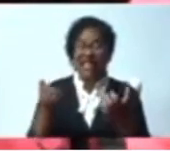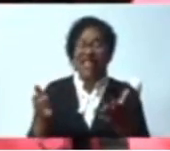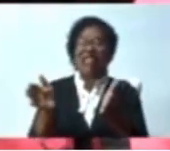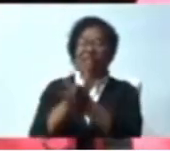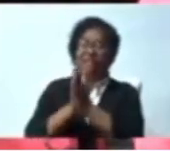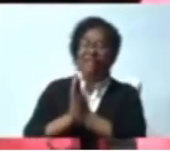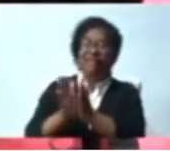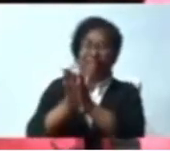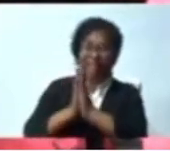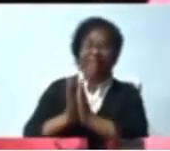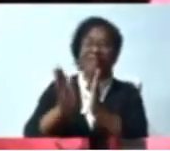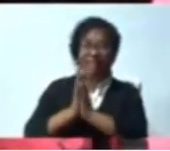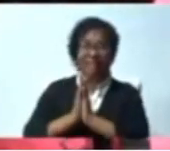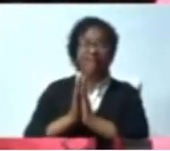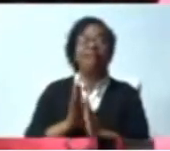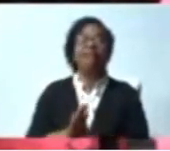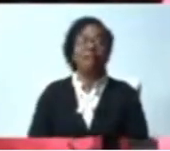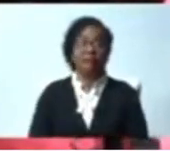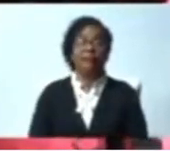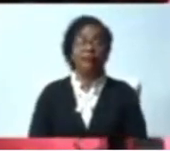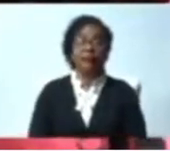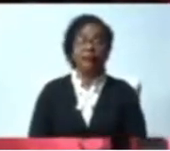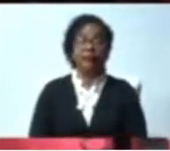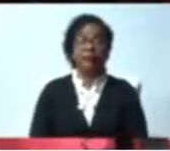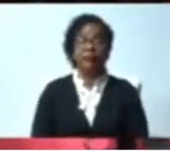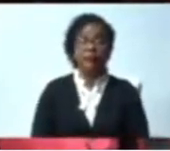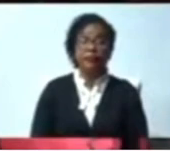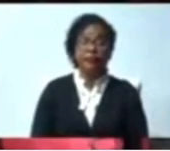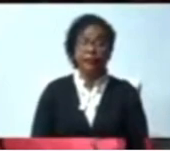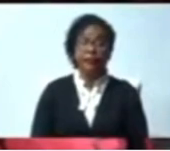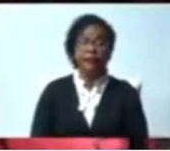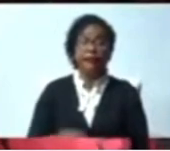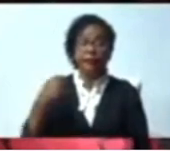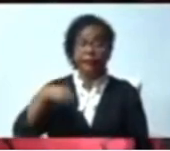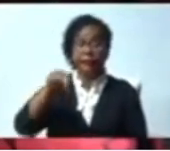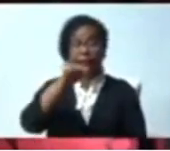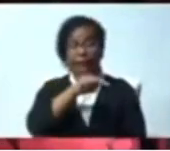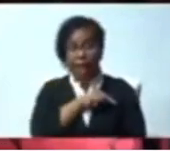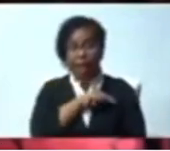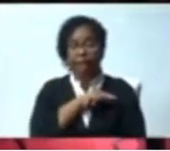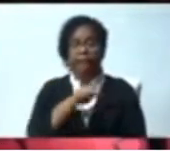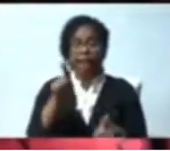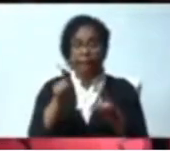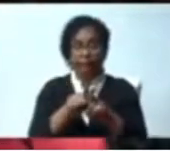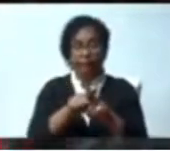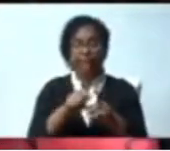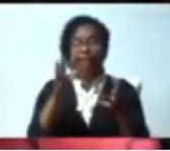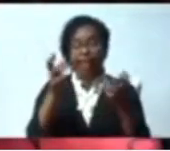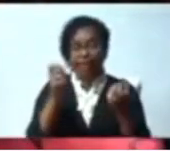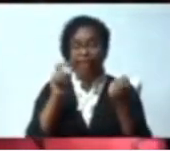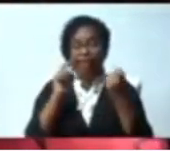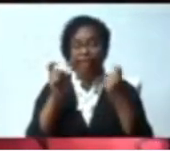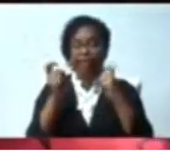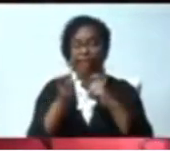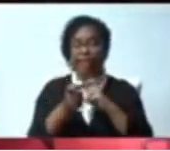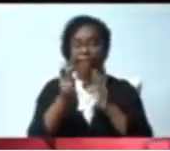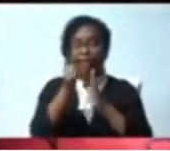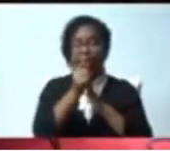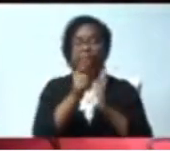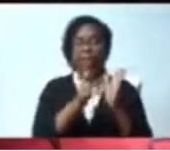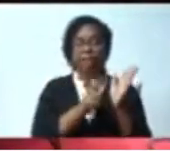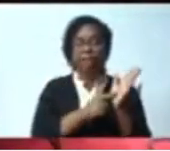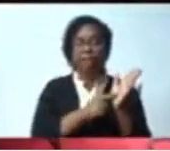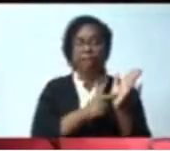los que realmente veníamos propugnando por una modificación de esta ley.